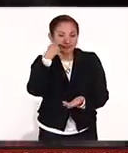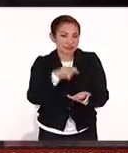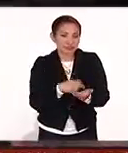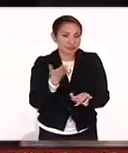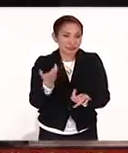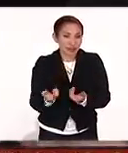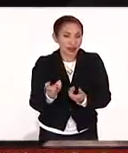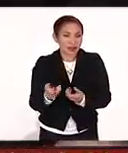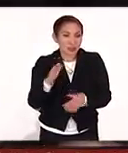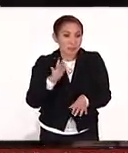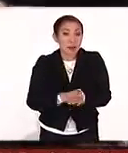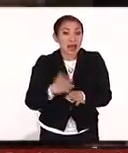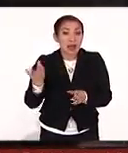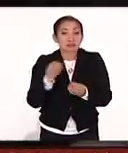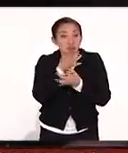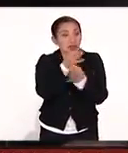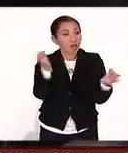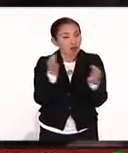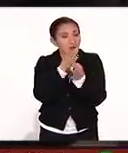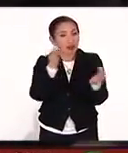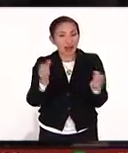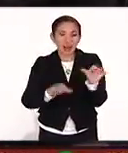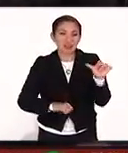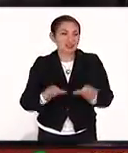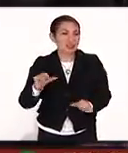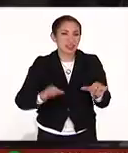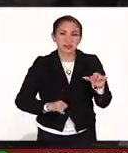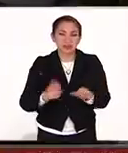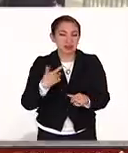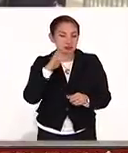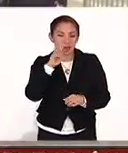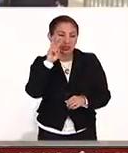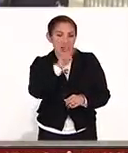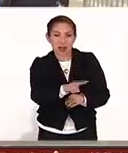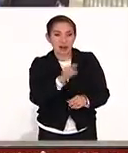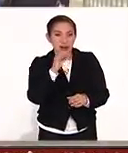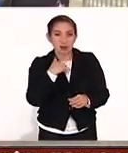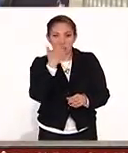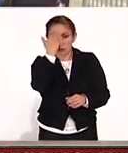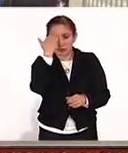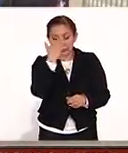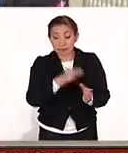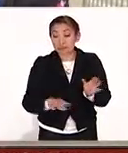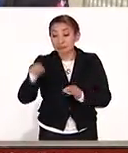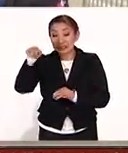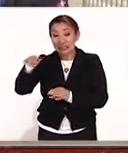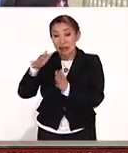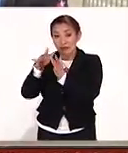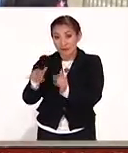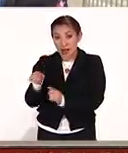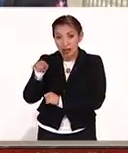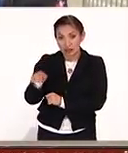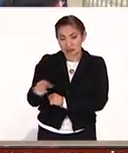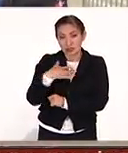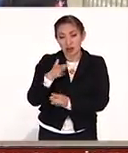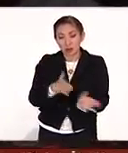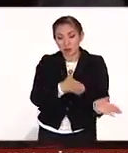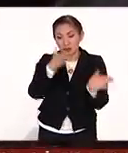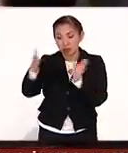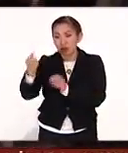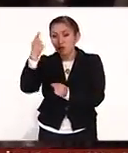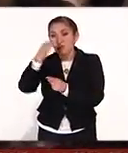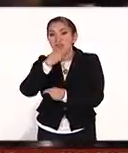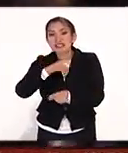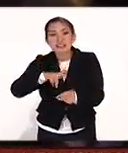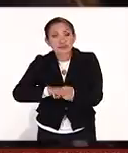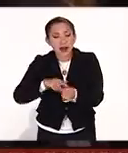todavía darle más difusión a actividades que son eminentemente perniciosas. En Francia, por lo menos, están pospuestos varios